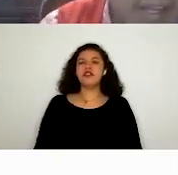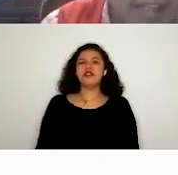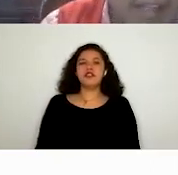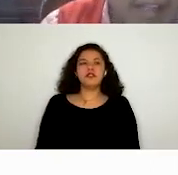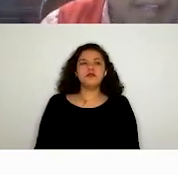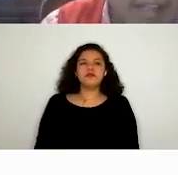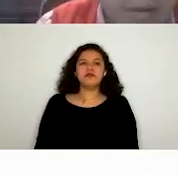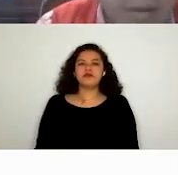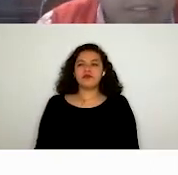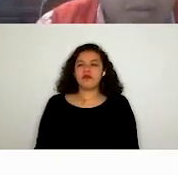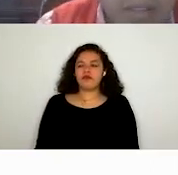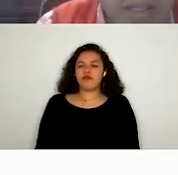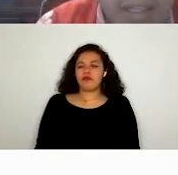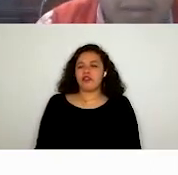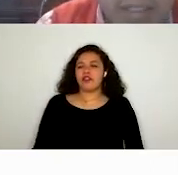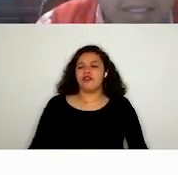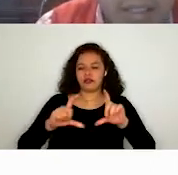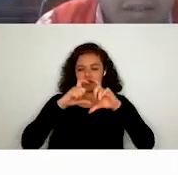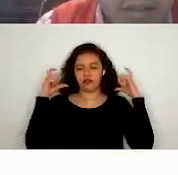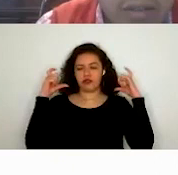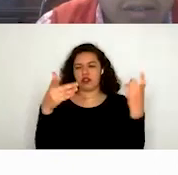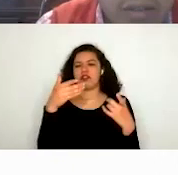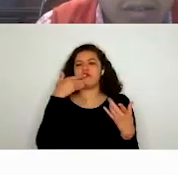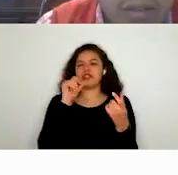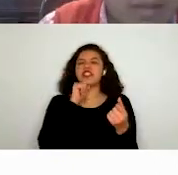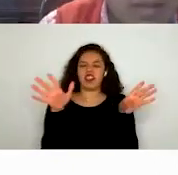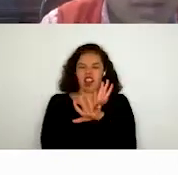que la etiqueta, placa o grabado se encuentren legibles y sin alteraciones,